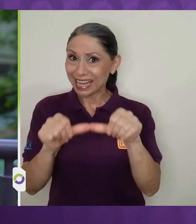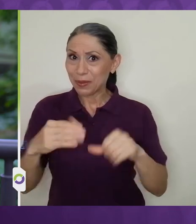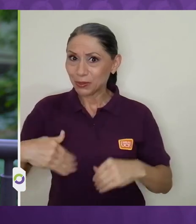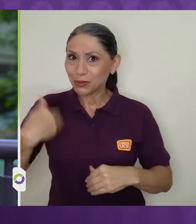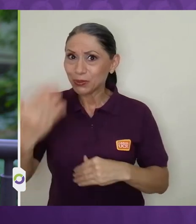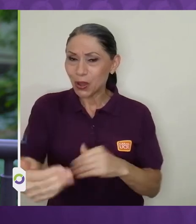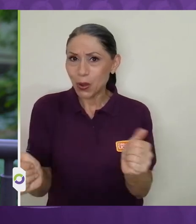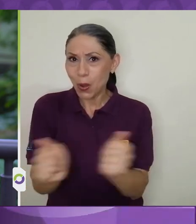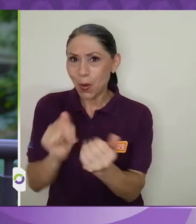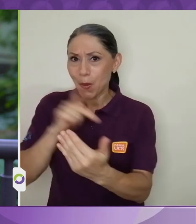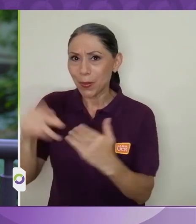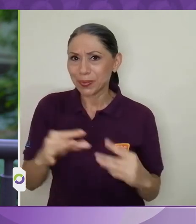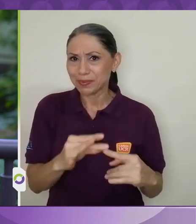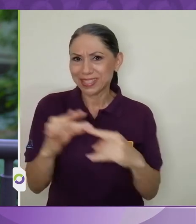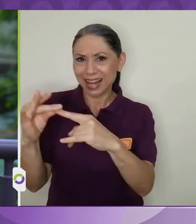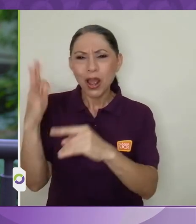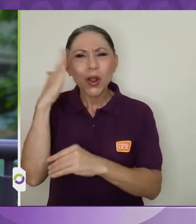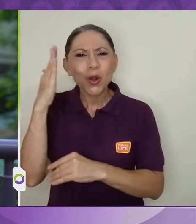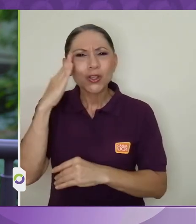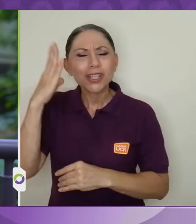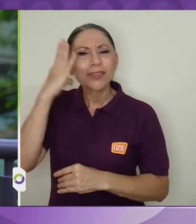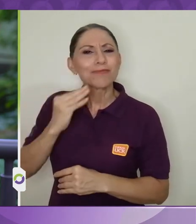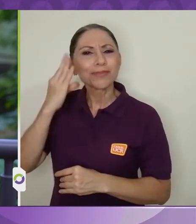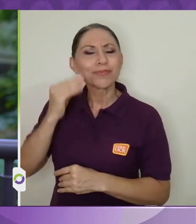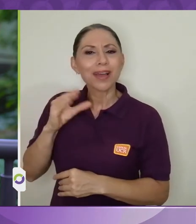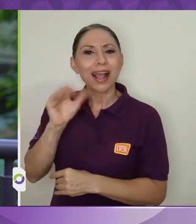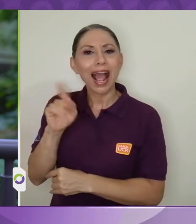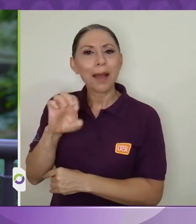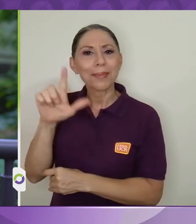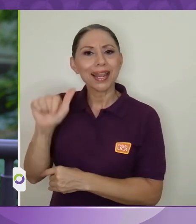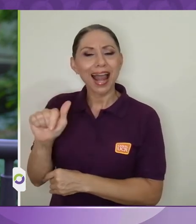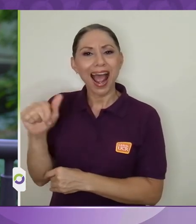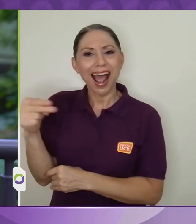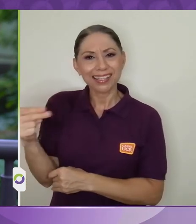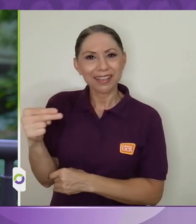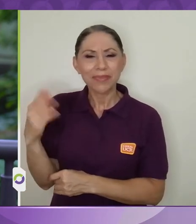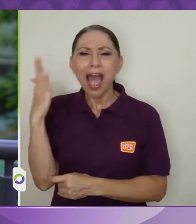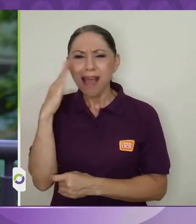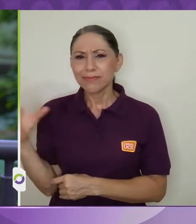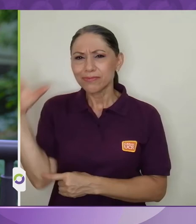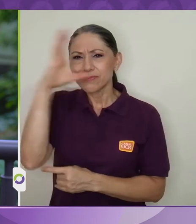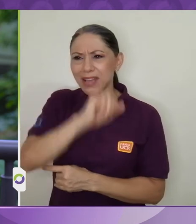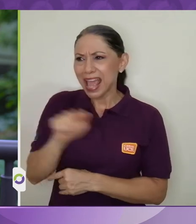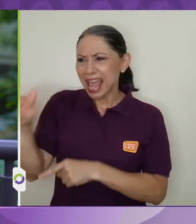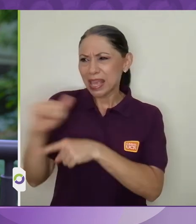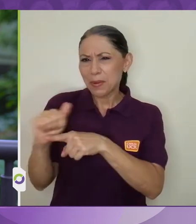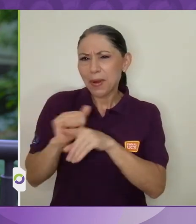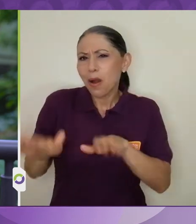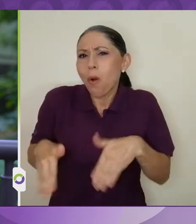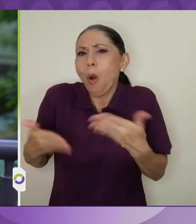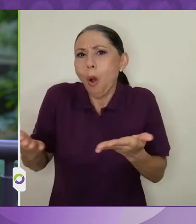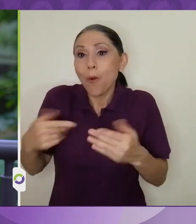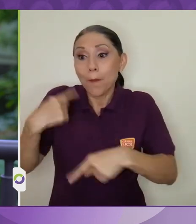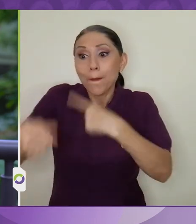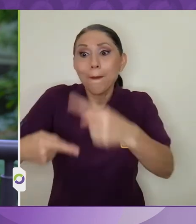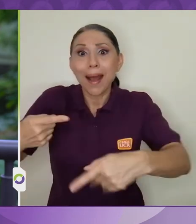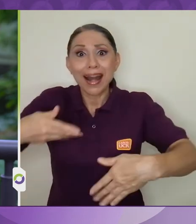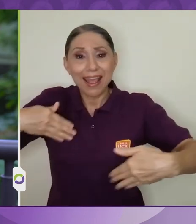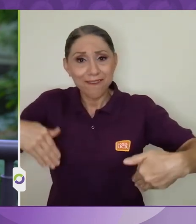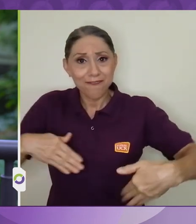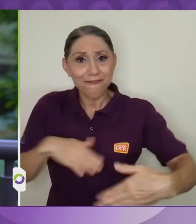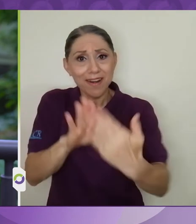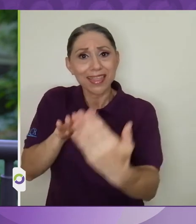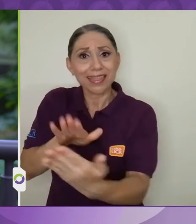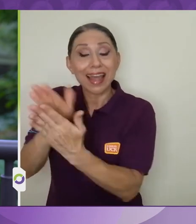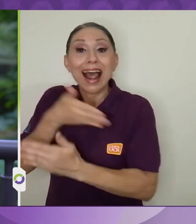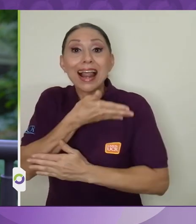Seguiremos más adelante con este especial conociendo la historia de Camila Hasse y enterándonos de cómo se prepara para enfrentar nuevamente en